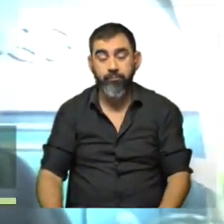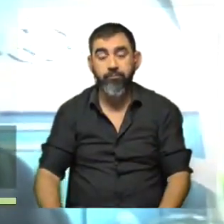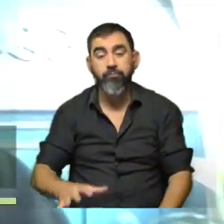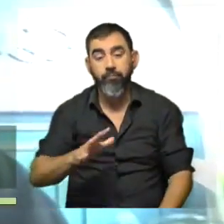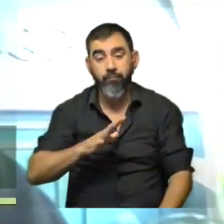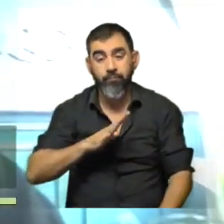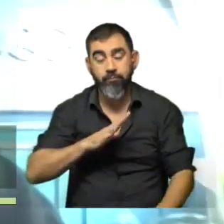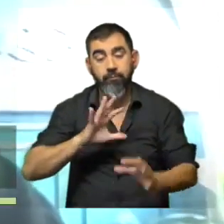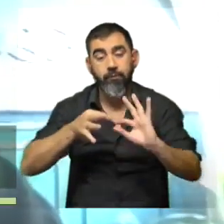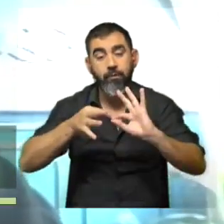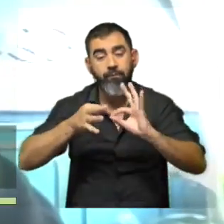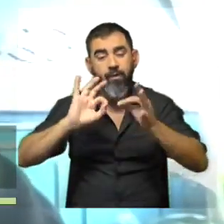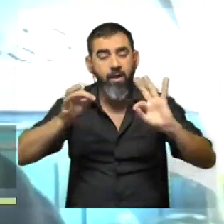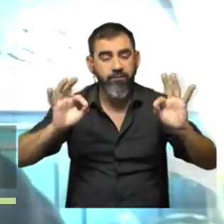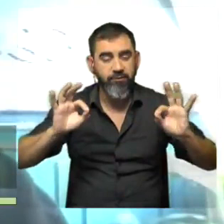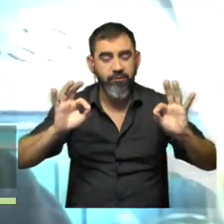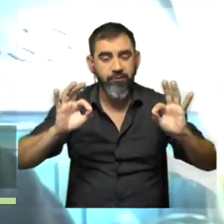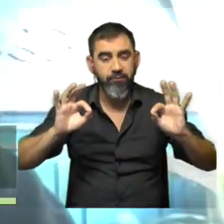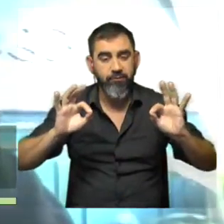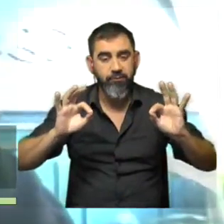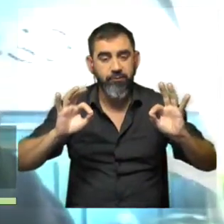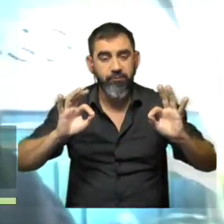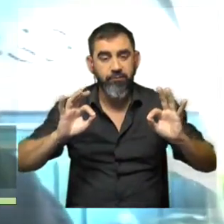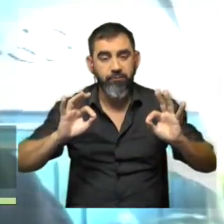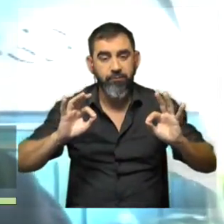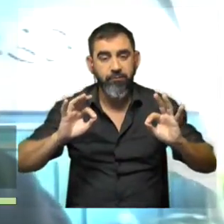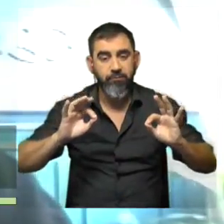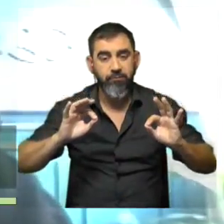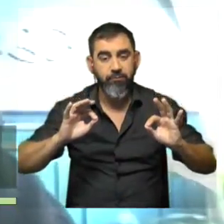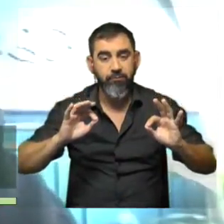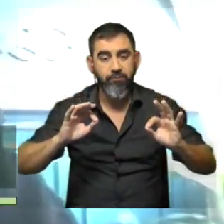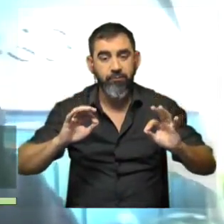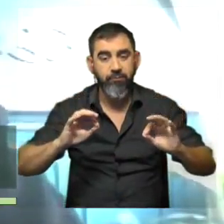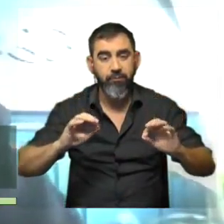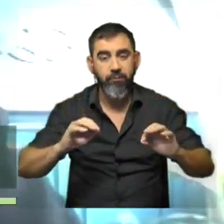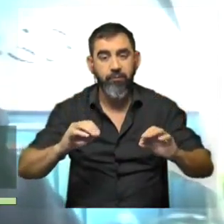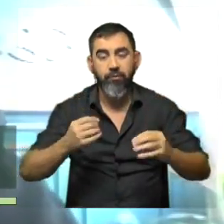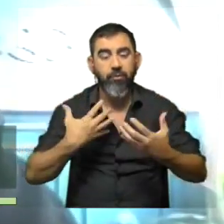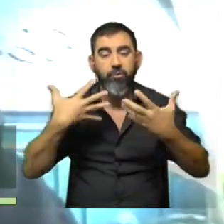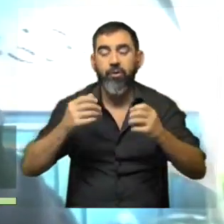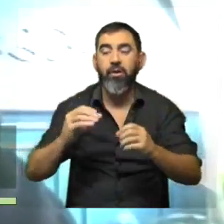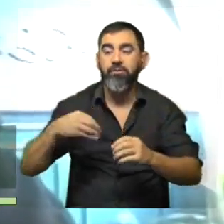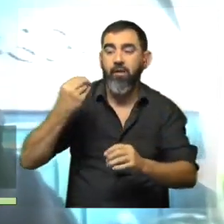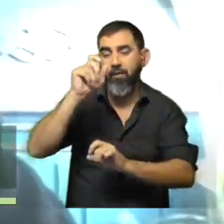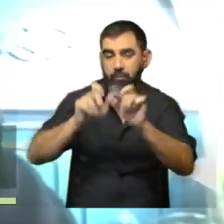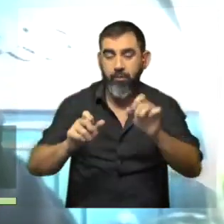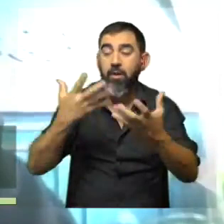frase que estamos diciendo mucho cien amnistía no queremos amnistía queremos que todos